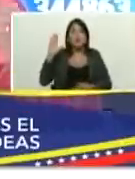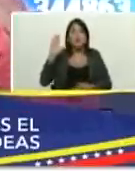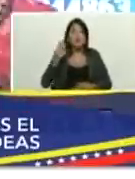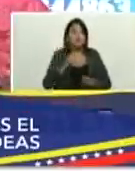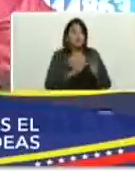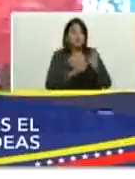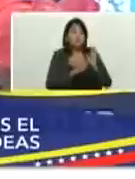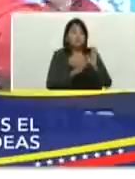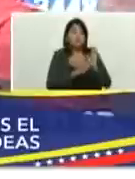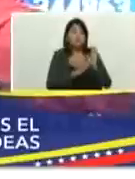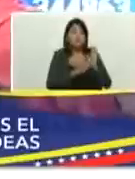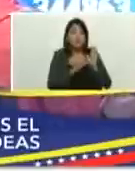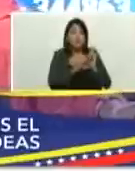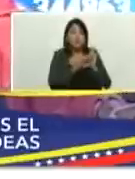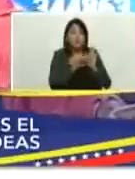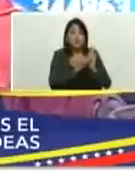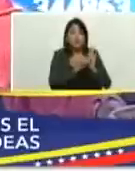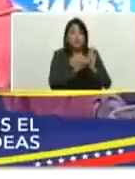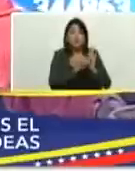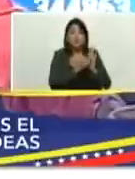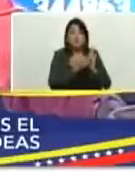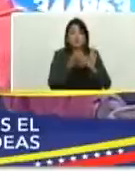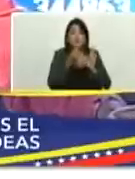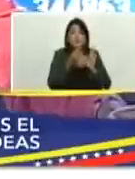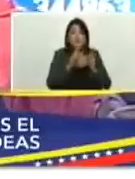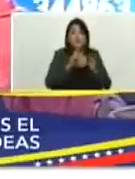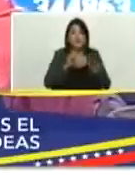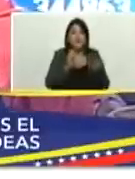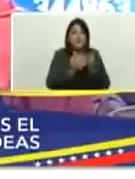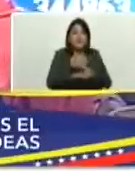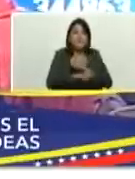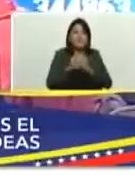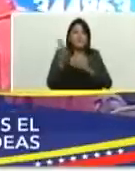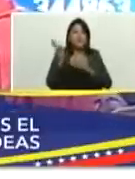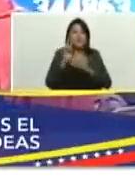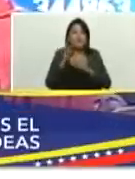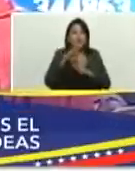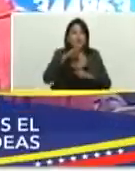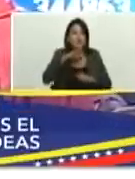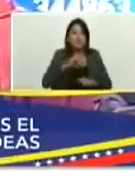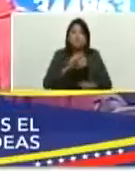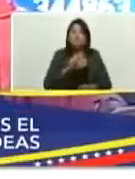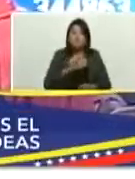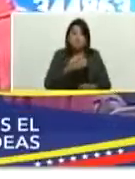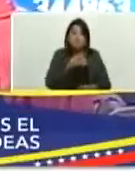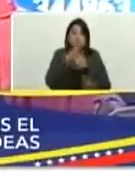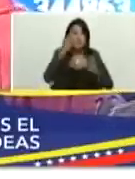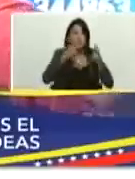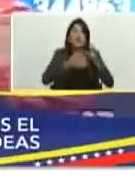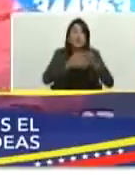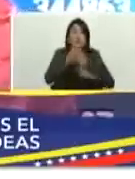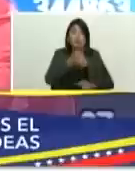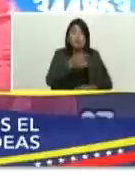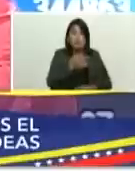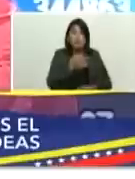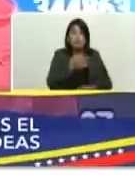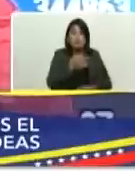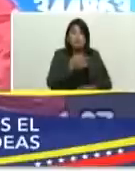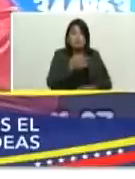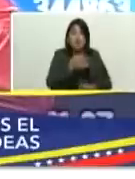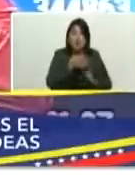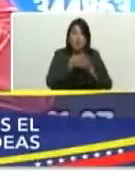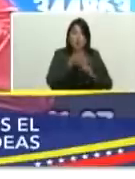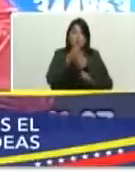Constitución abrirle camino a un nuevo tiempo histórico, y así lo hizo, compañeros, compañeras. Ese periodo